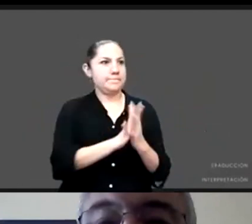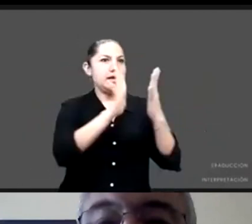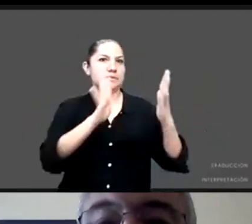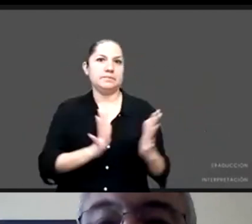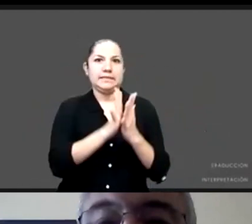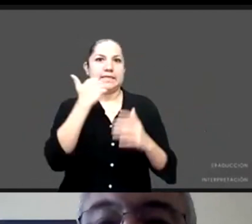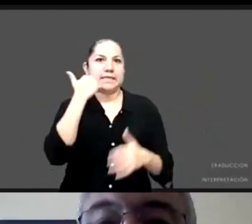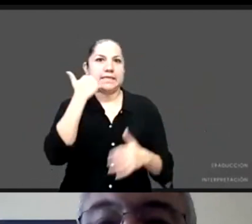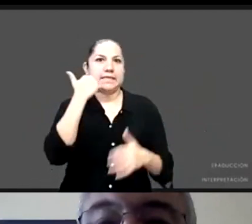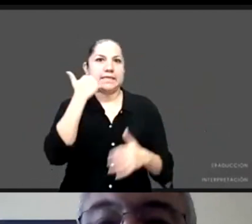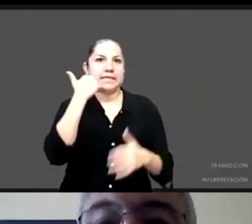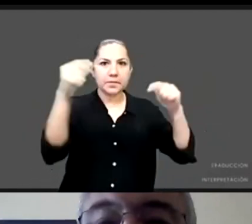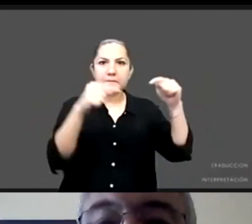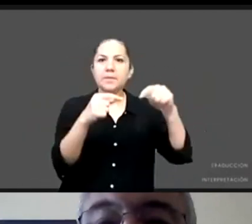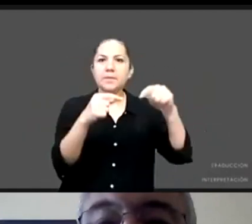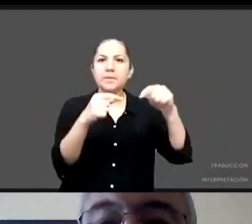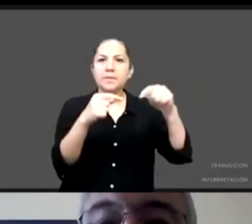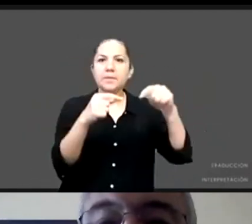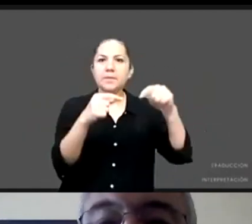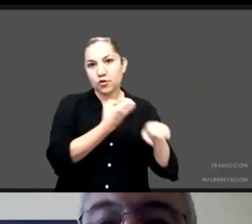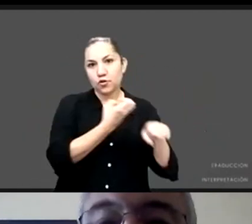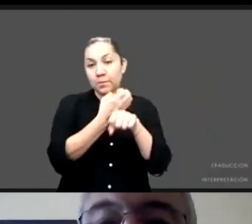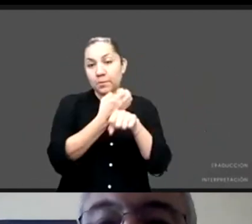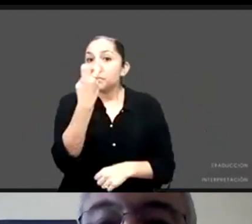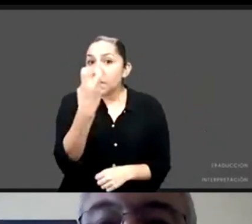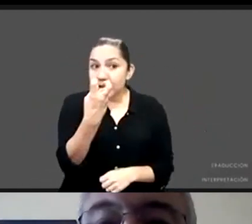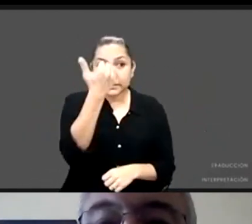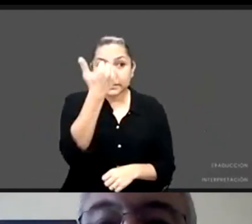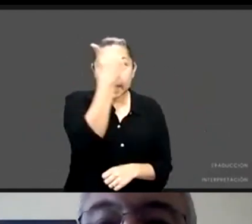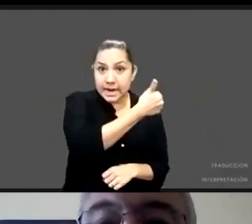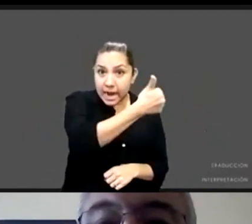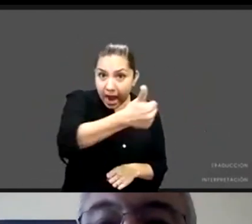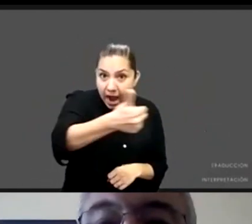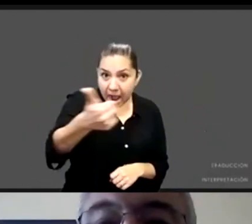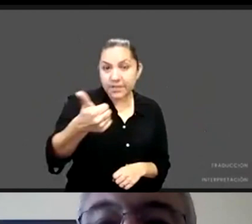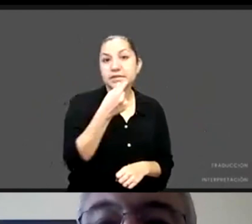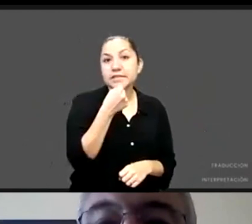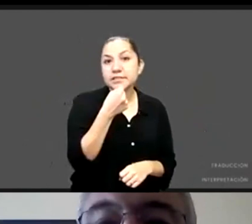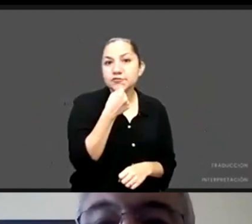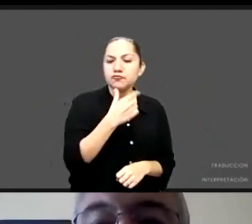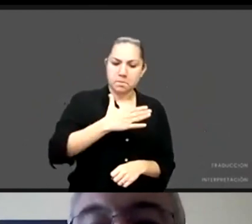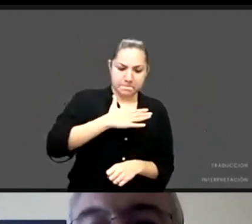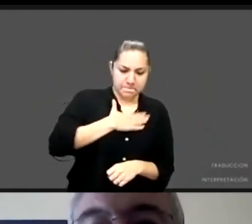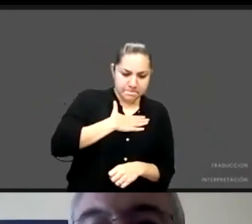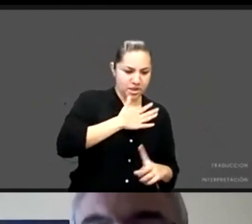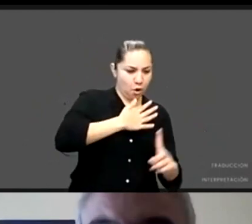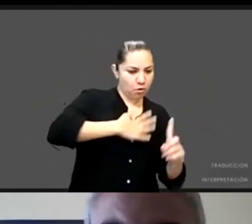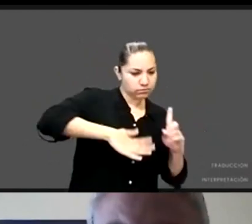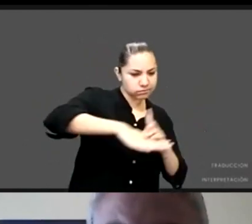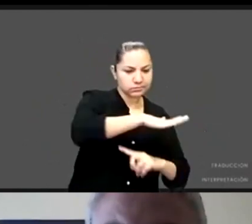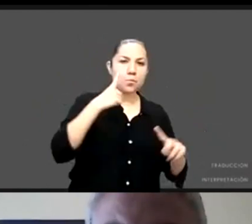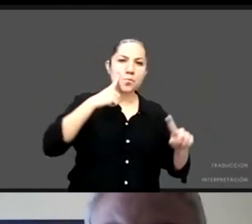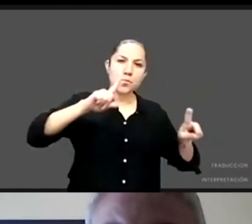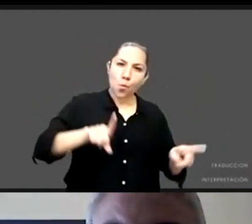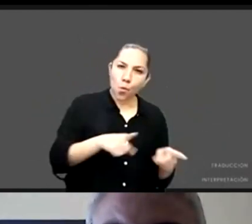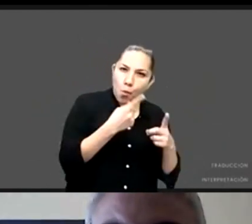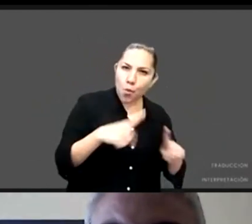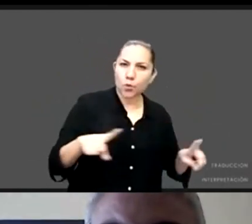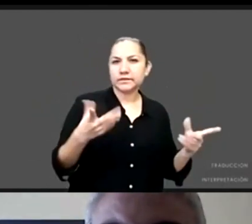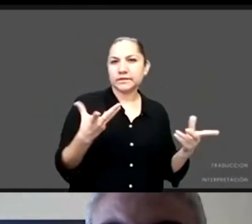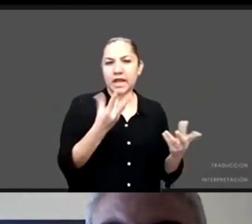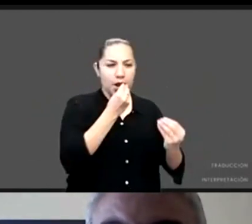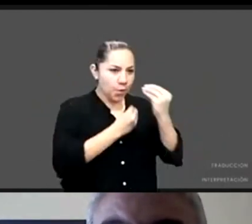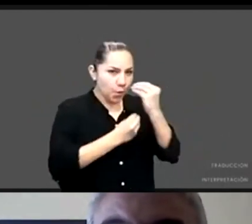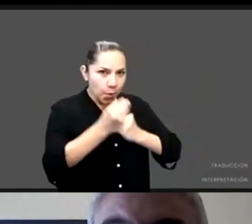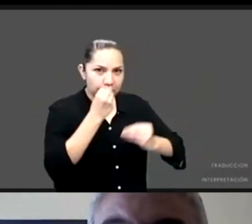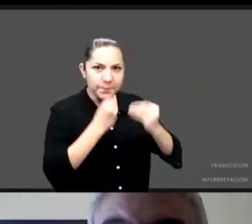sus muestras representativas de qué es su gastronomía, de cuál es su música, de cómo visten, de cómo